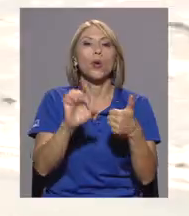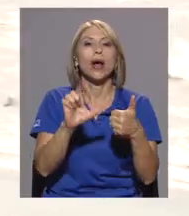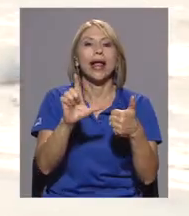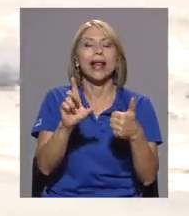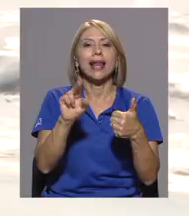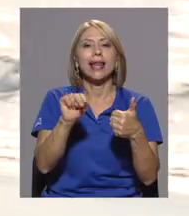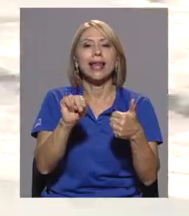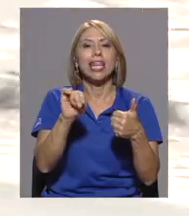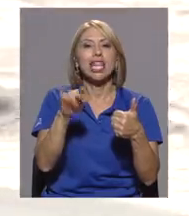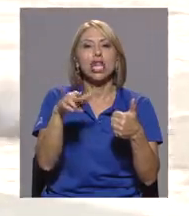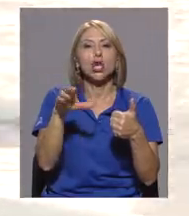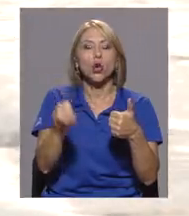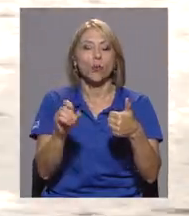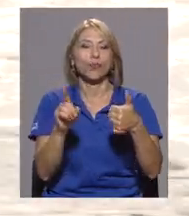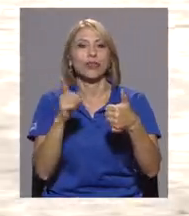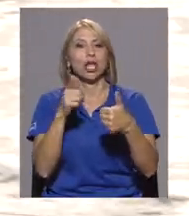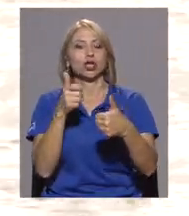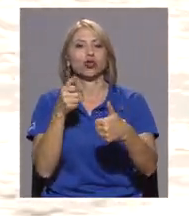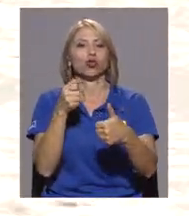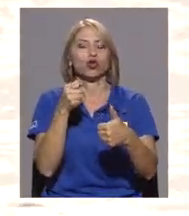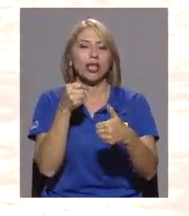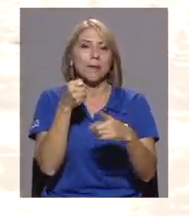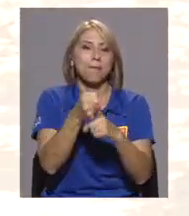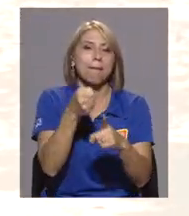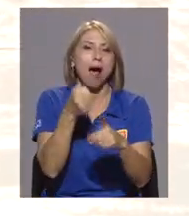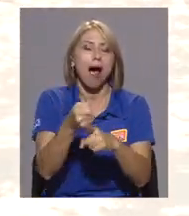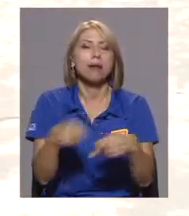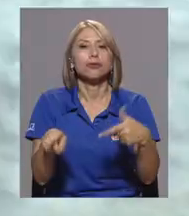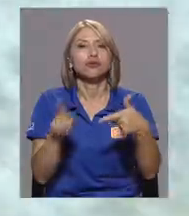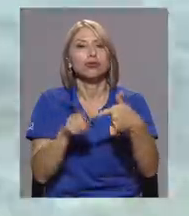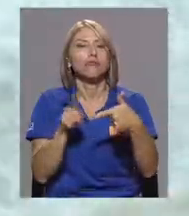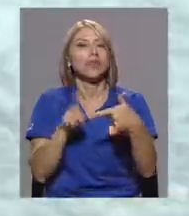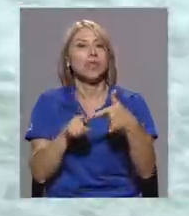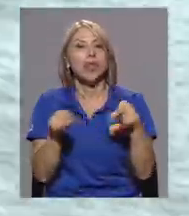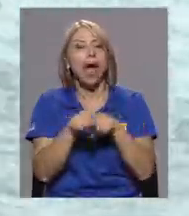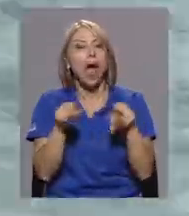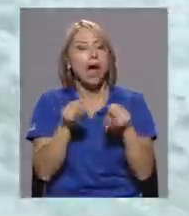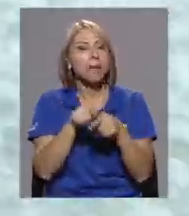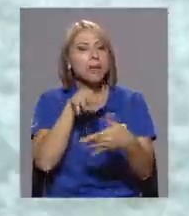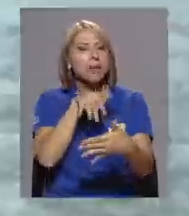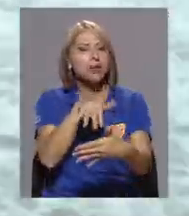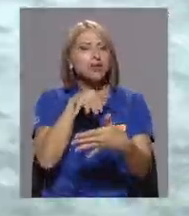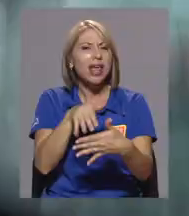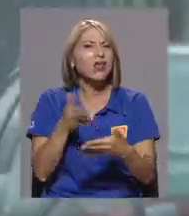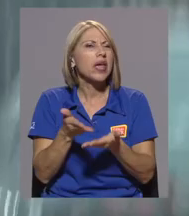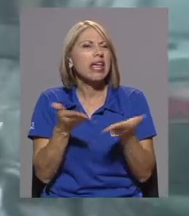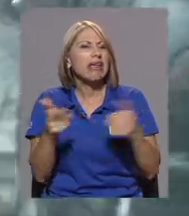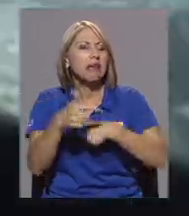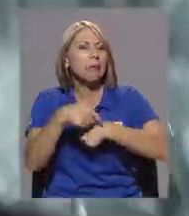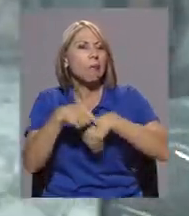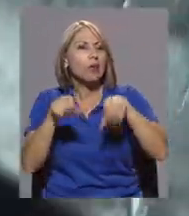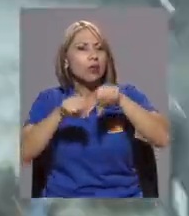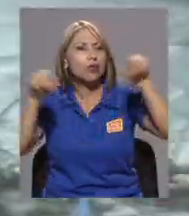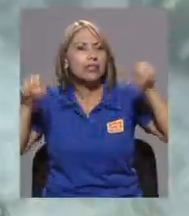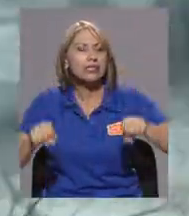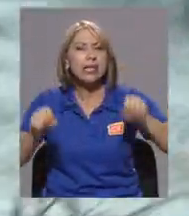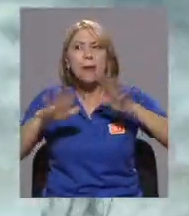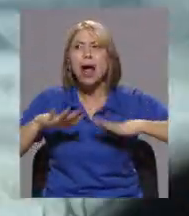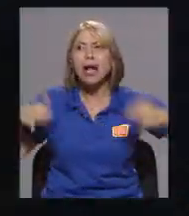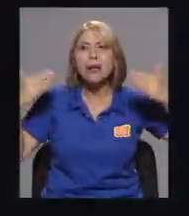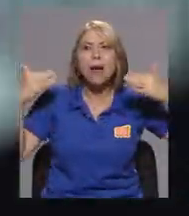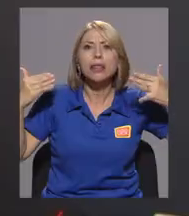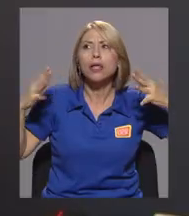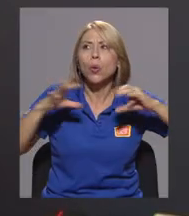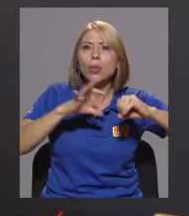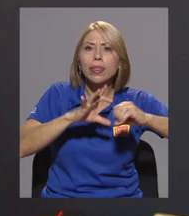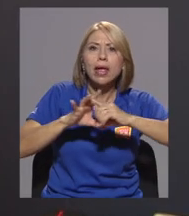Niño y sus impactos, y hemos estudiado también en qué momento el sistema climático terrestre